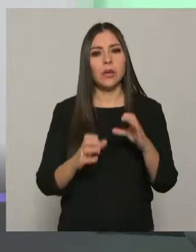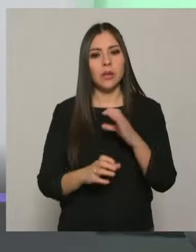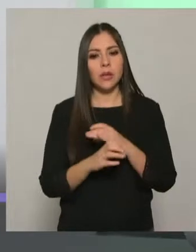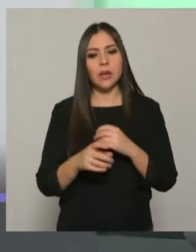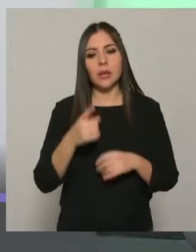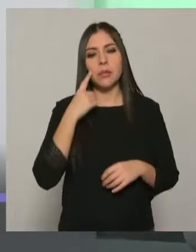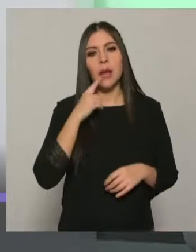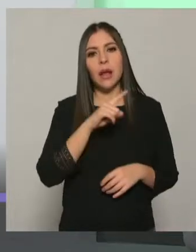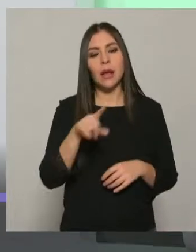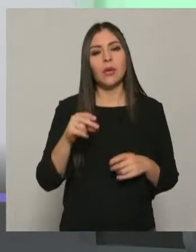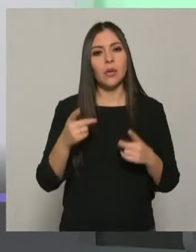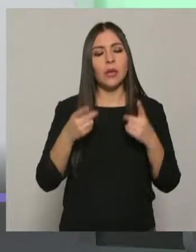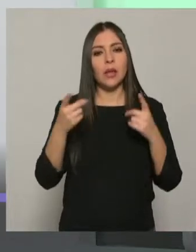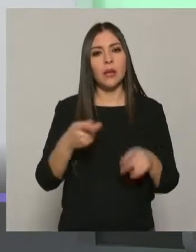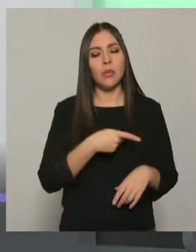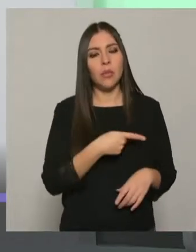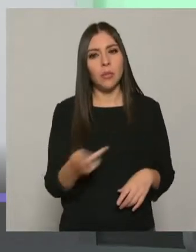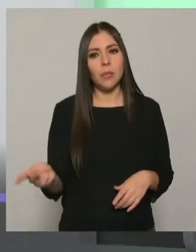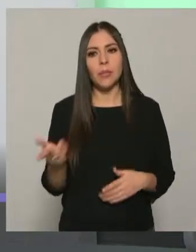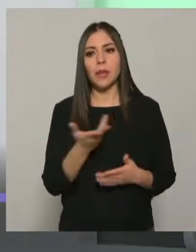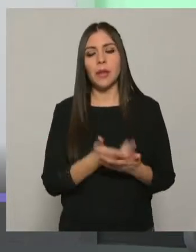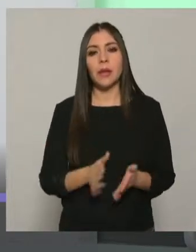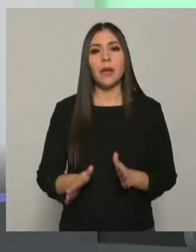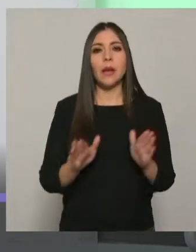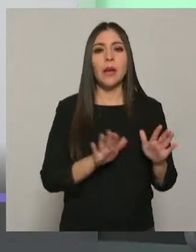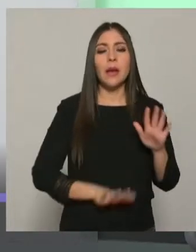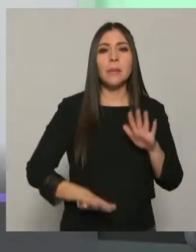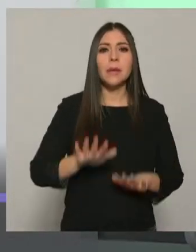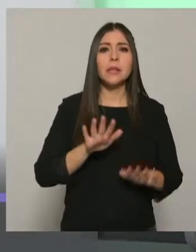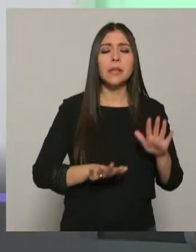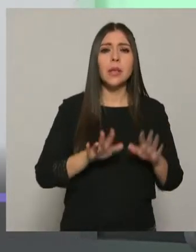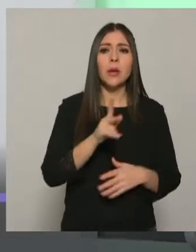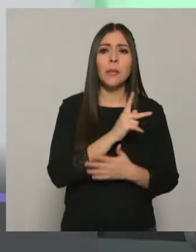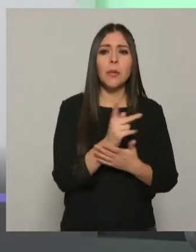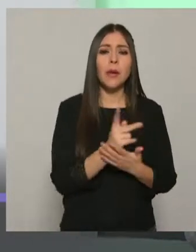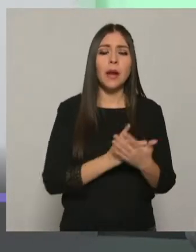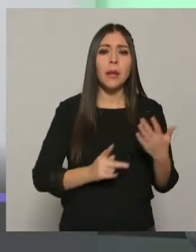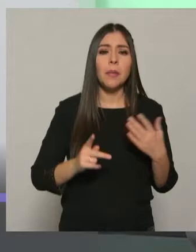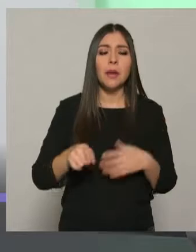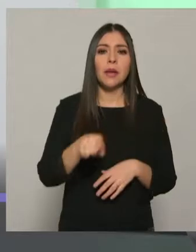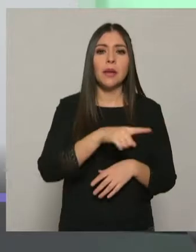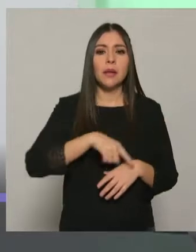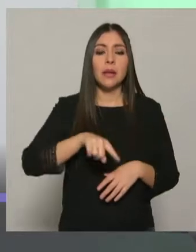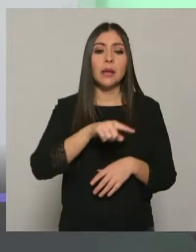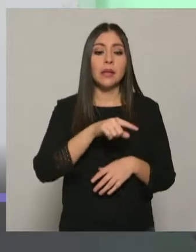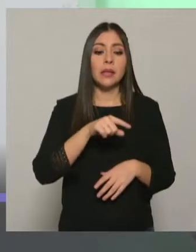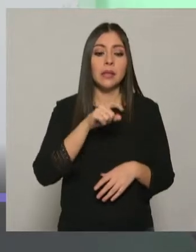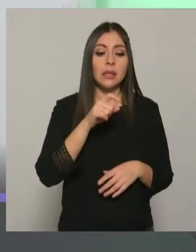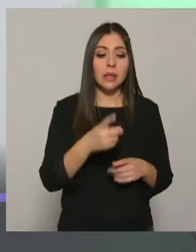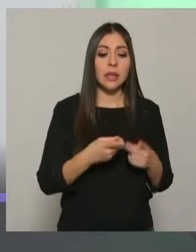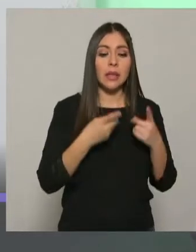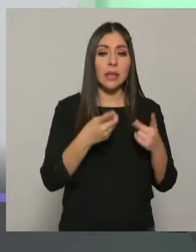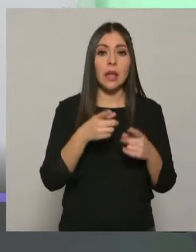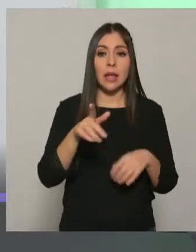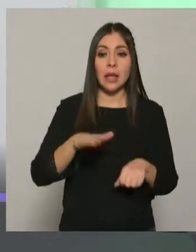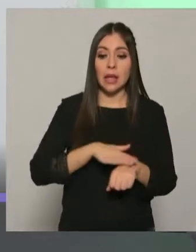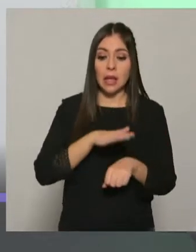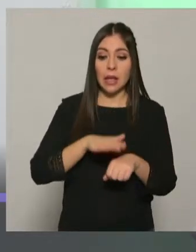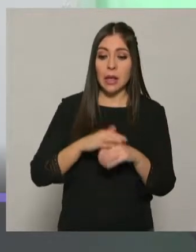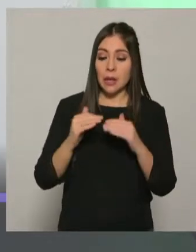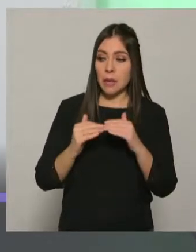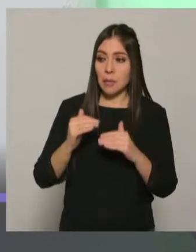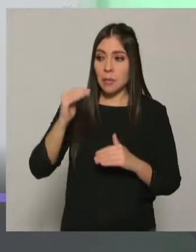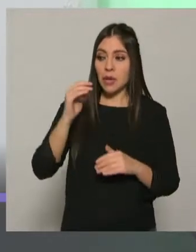llegar a los más pobres, sino también cuando se hacen programas en donde le das o a los de mejor calificación o a los